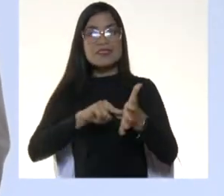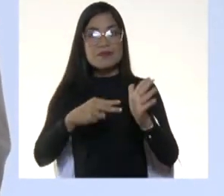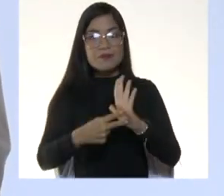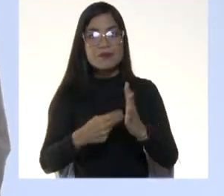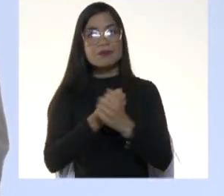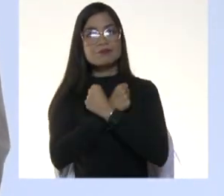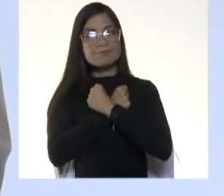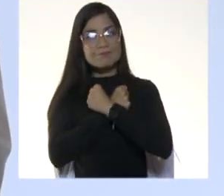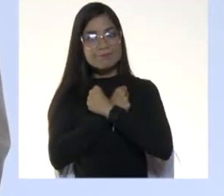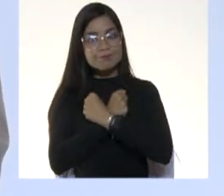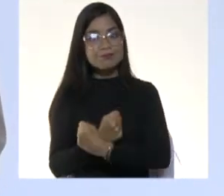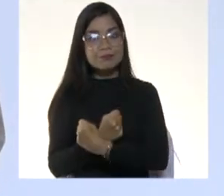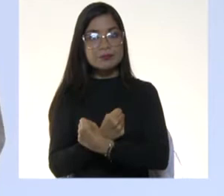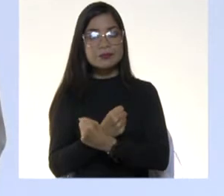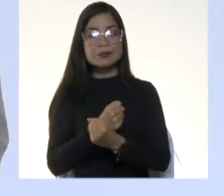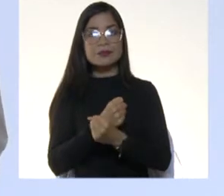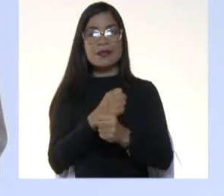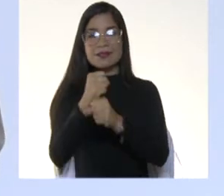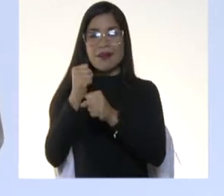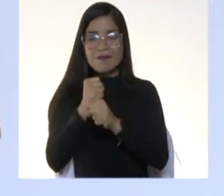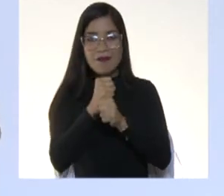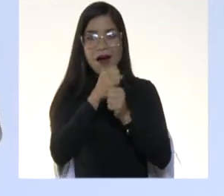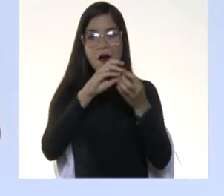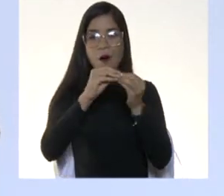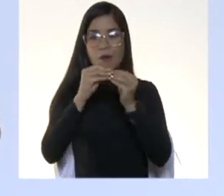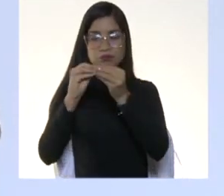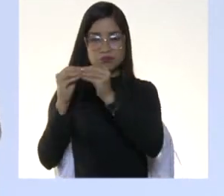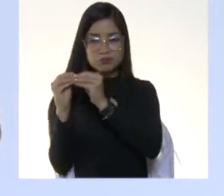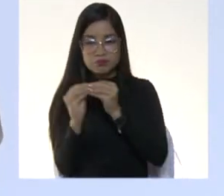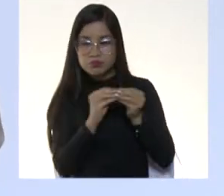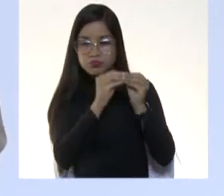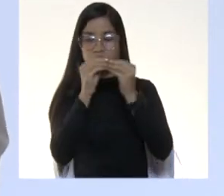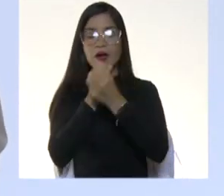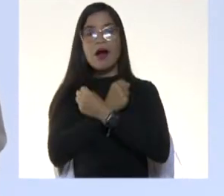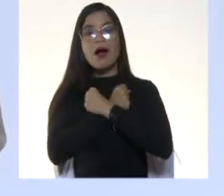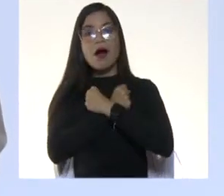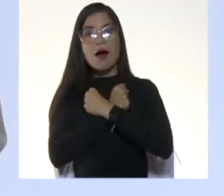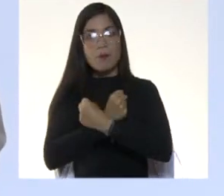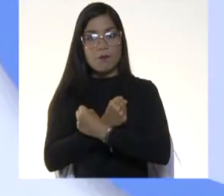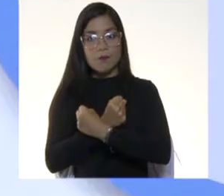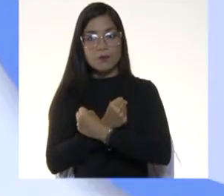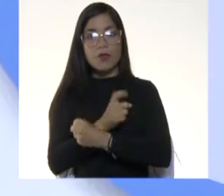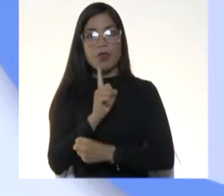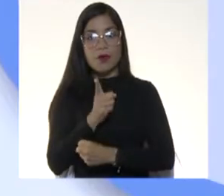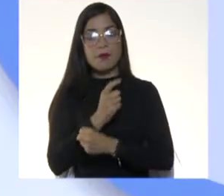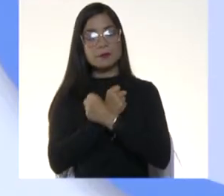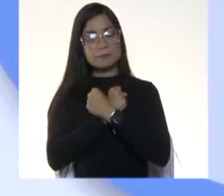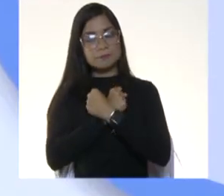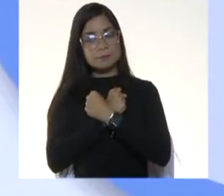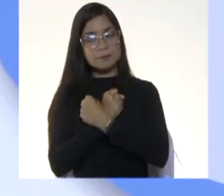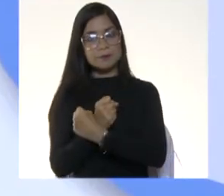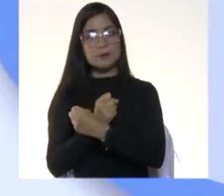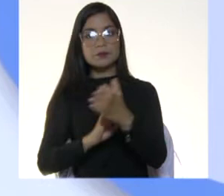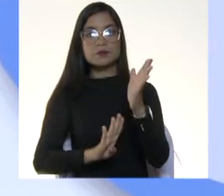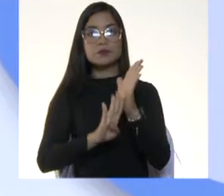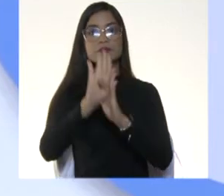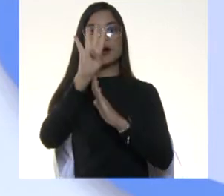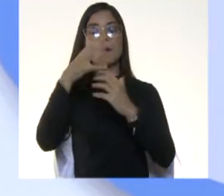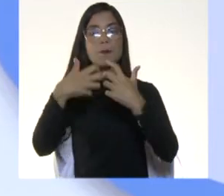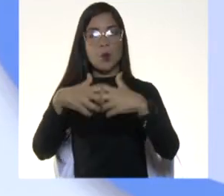Pedagogía es un hecho de amor. El que no genera la pedagogía desde el amor no va a ser productivo. Eso es sencillo. Cuando